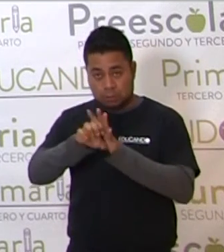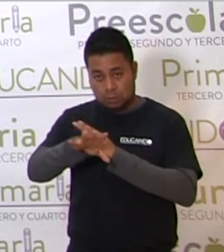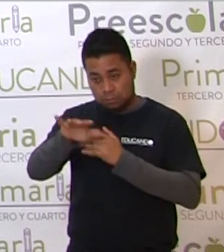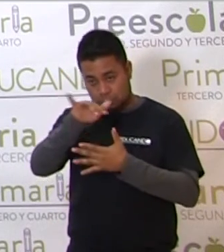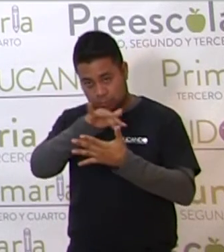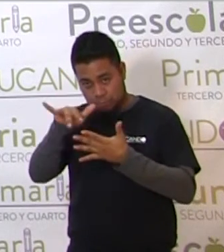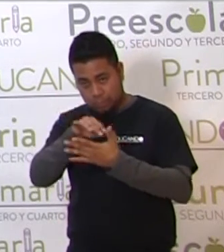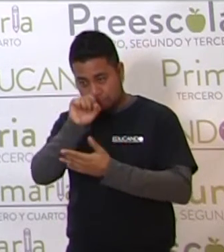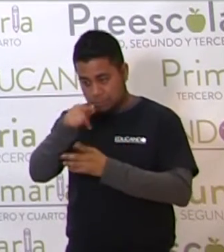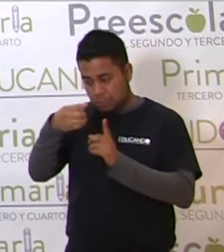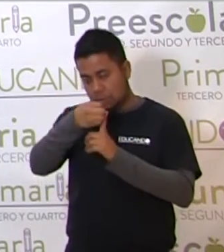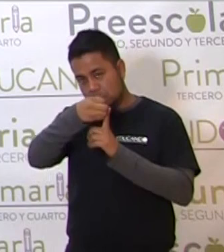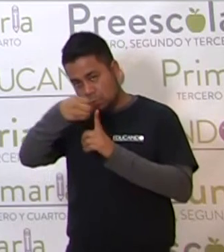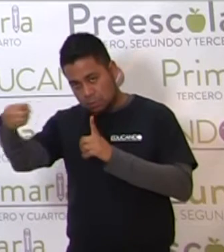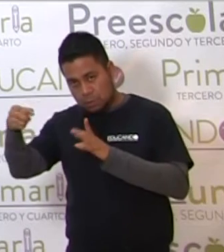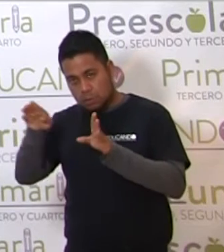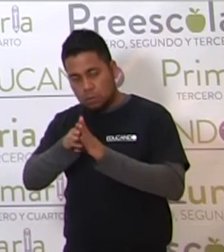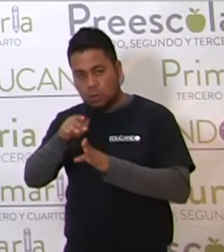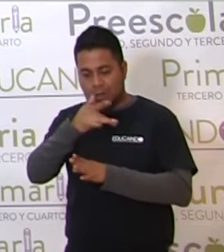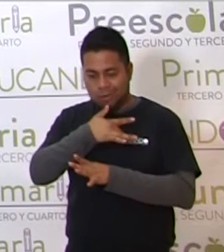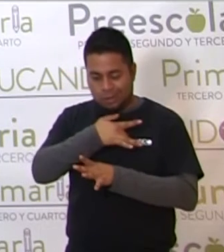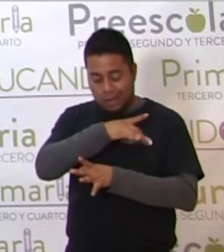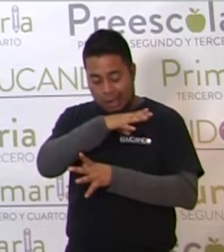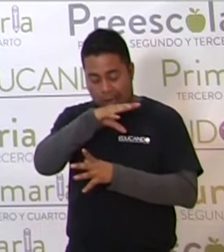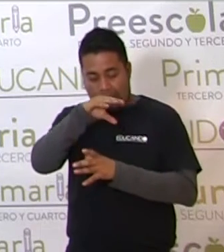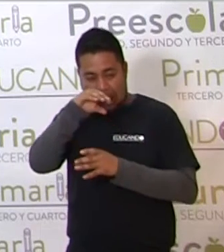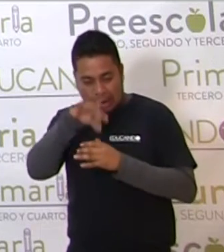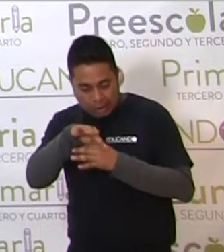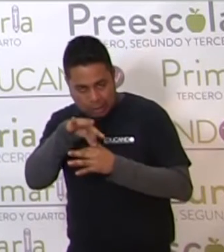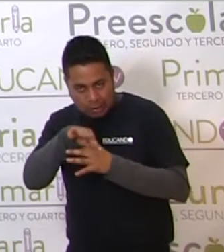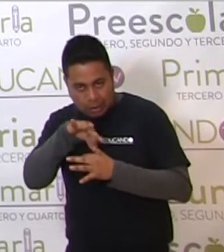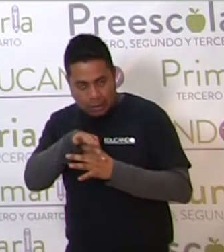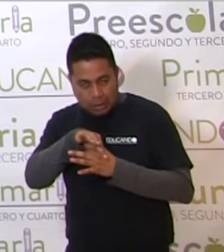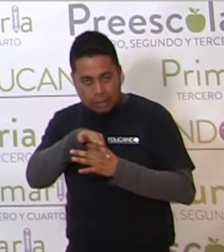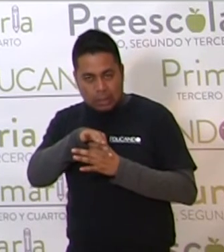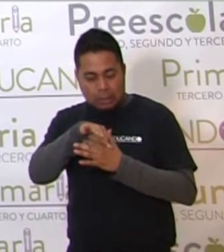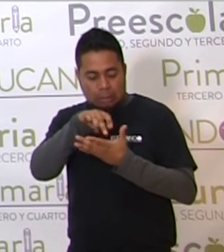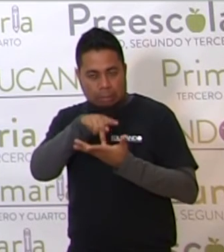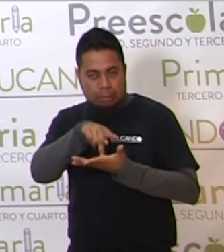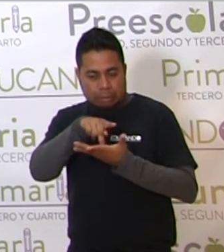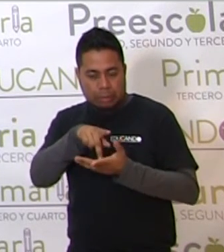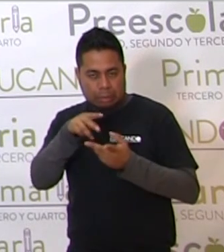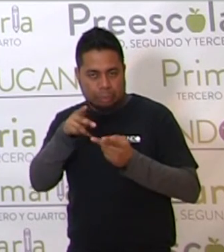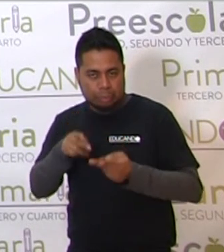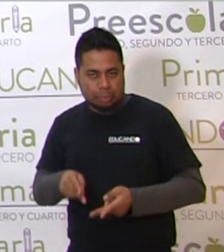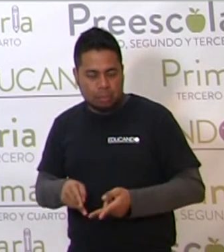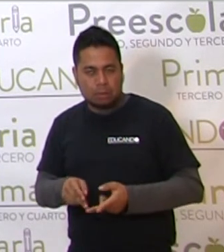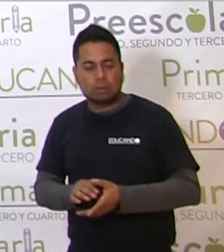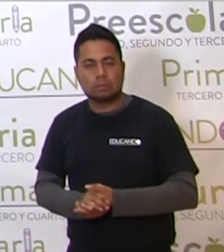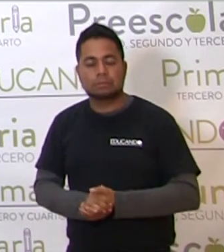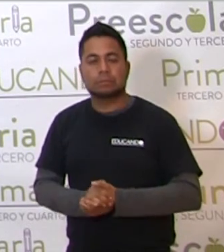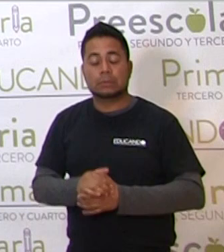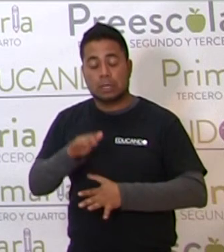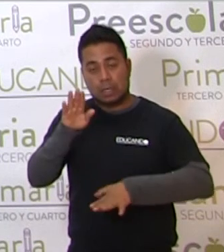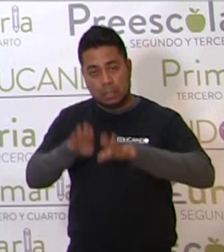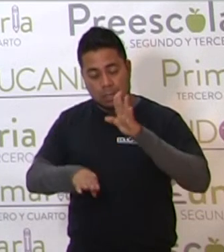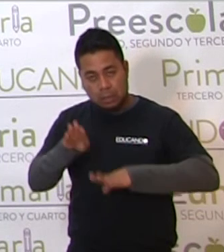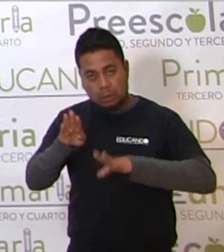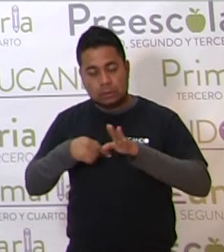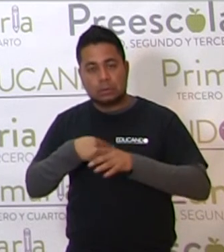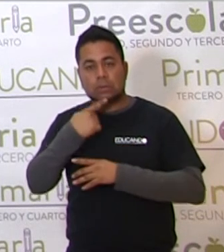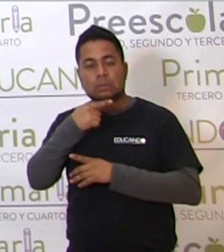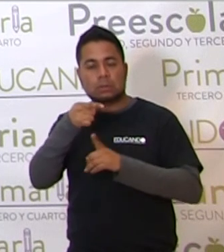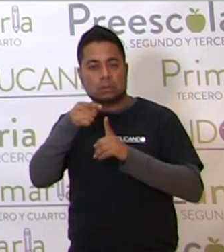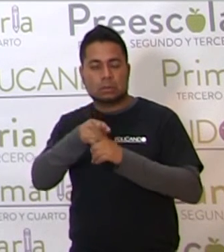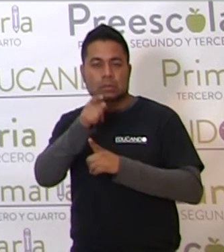versos como este del corazón llenaba la alcancía hasta que su propio peso la partía muchas veces nos referimos